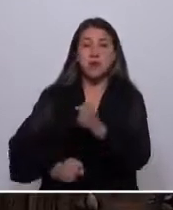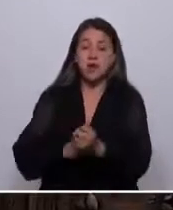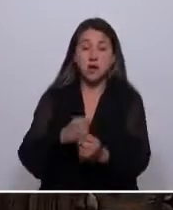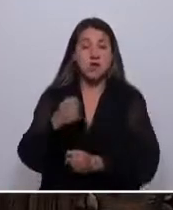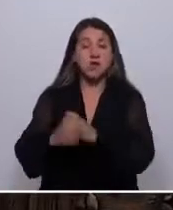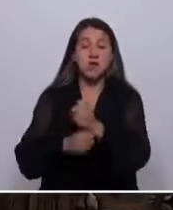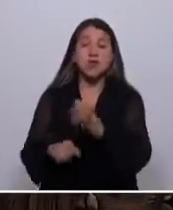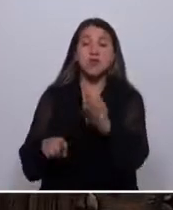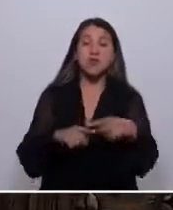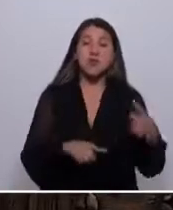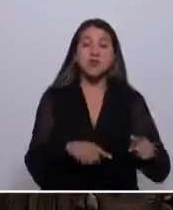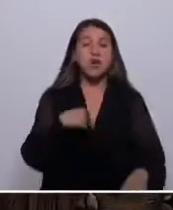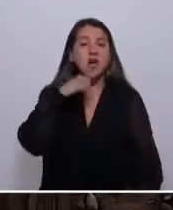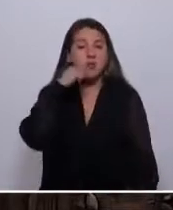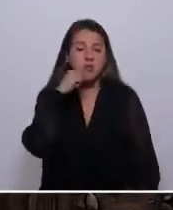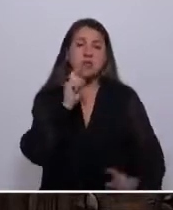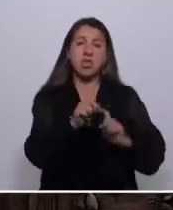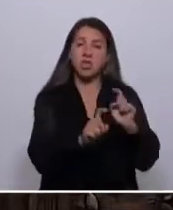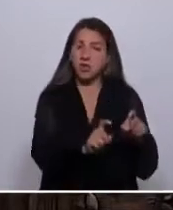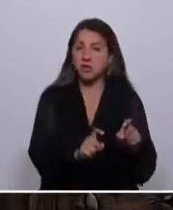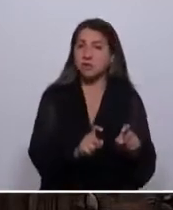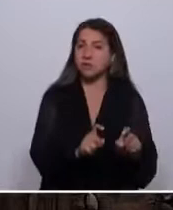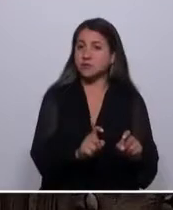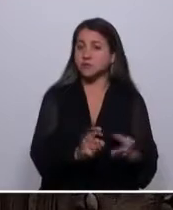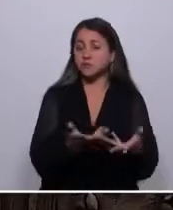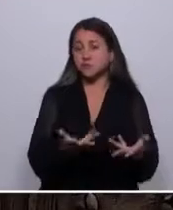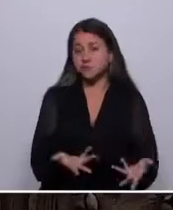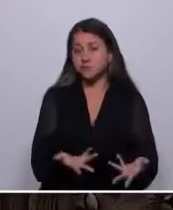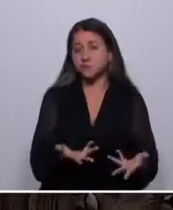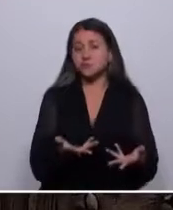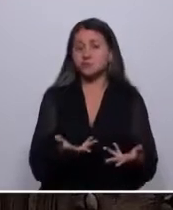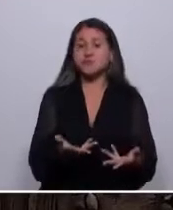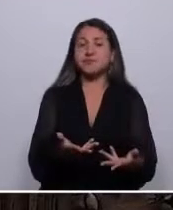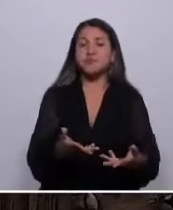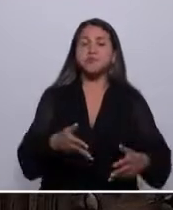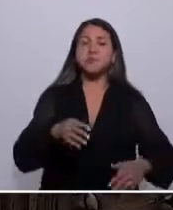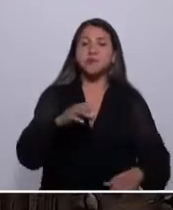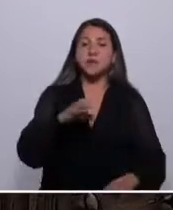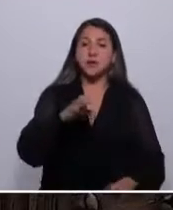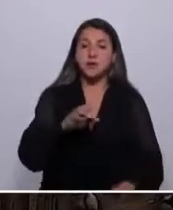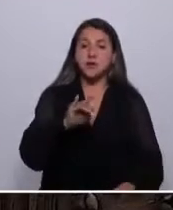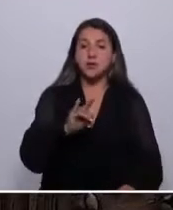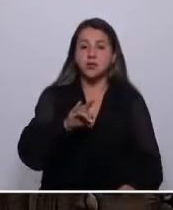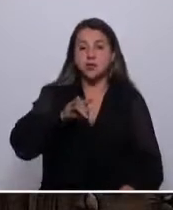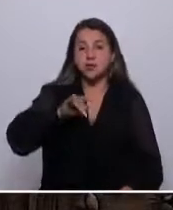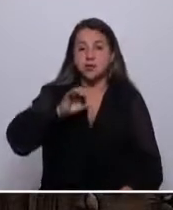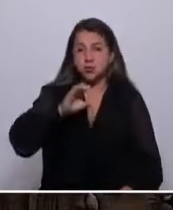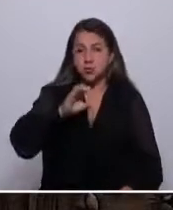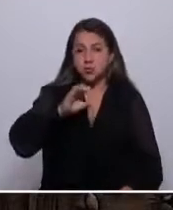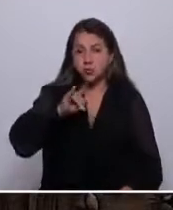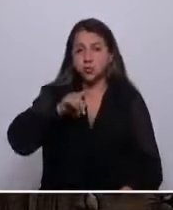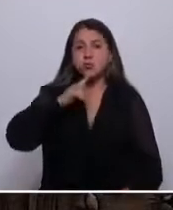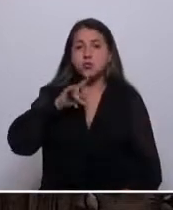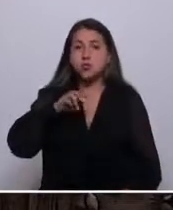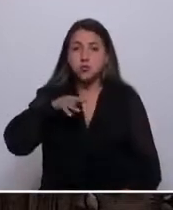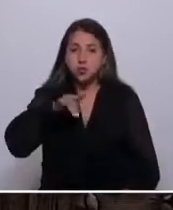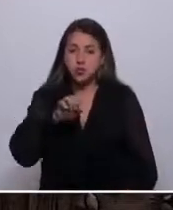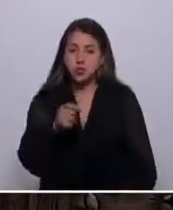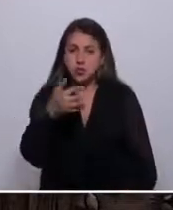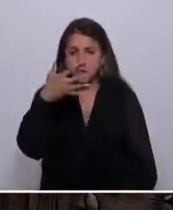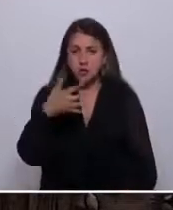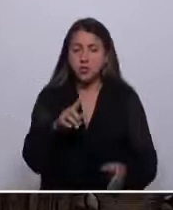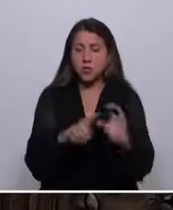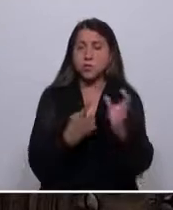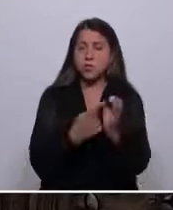distintos calificativos que dejan entrever su relegación. Con Tulmo, Tirúa y Cañete, zonas ricas en cultura, en patrimonio